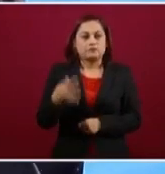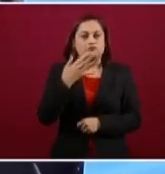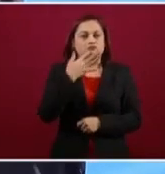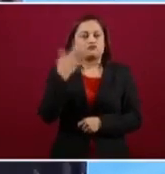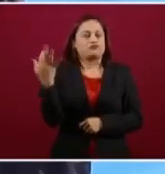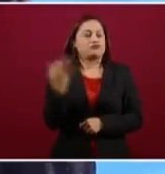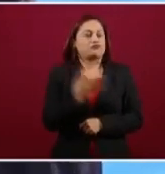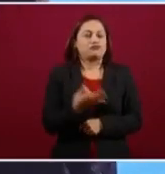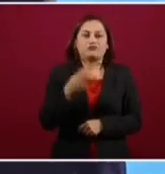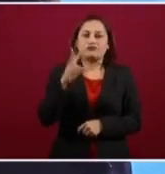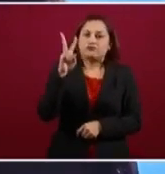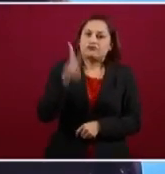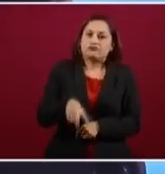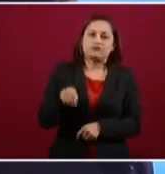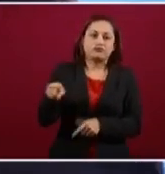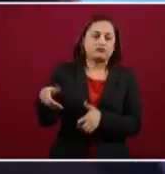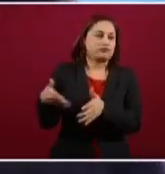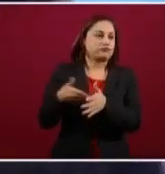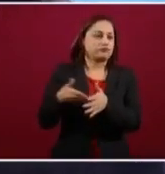exquisitos, suculentos,